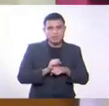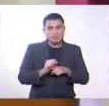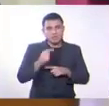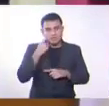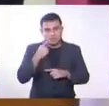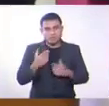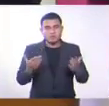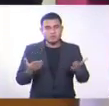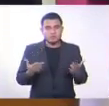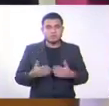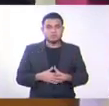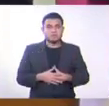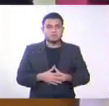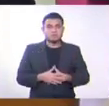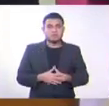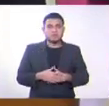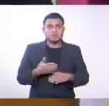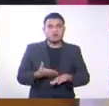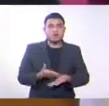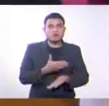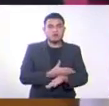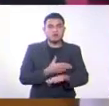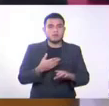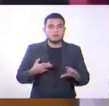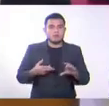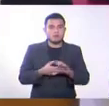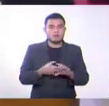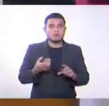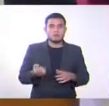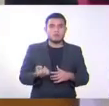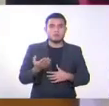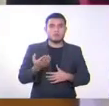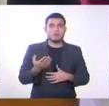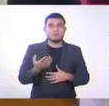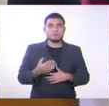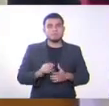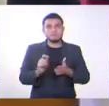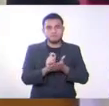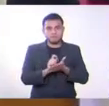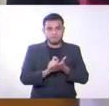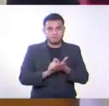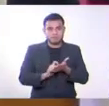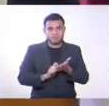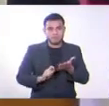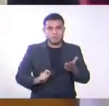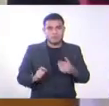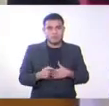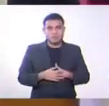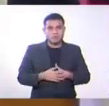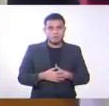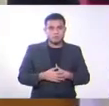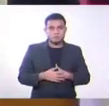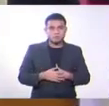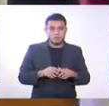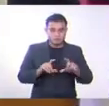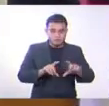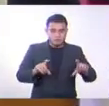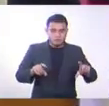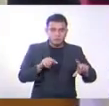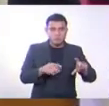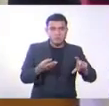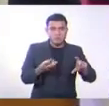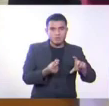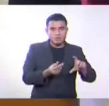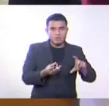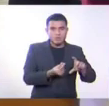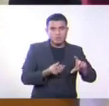Pero antes vamos a introducir una nueva notación. Es decir, nosotros aquí hemos denotado esto